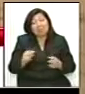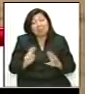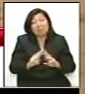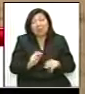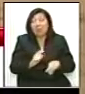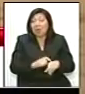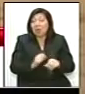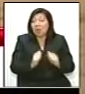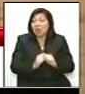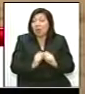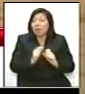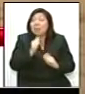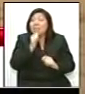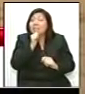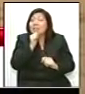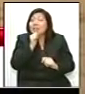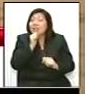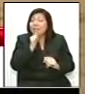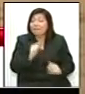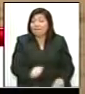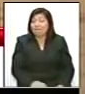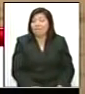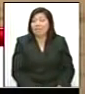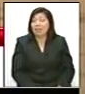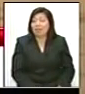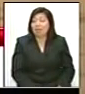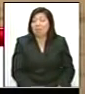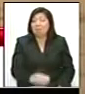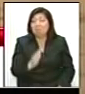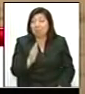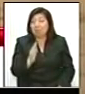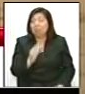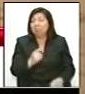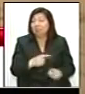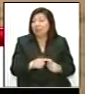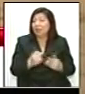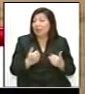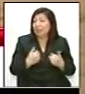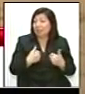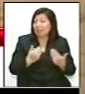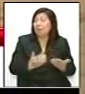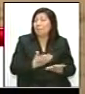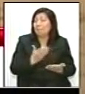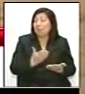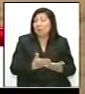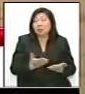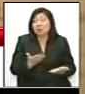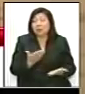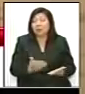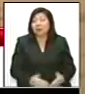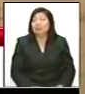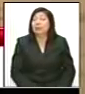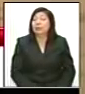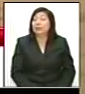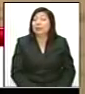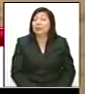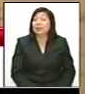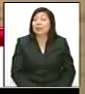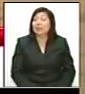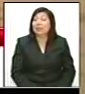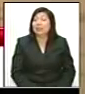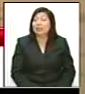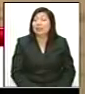trabajo con el sector privado, bancos, etcétera, que tienen problemas o pueden tener problemas de ese tipo.